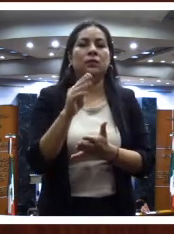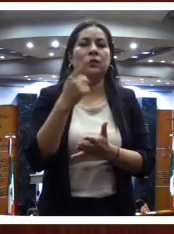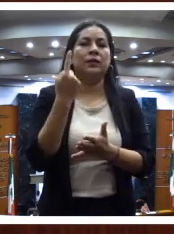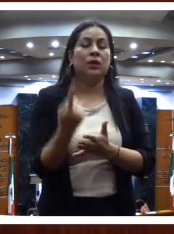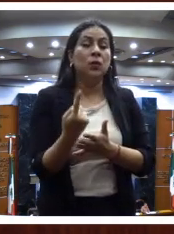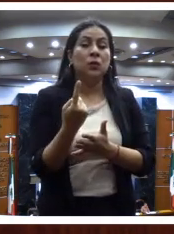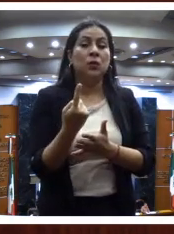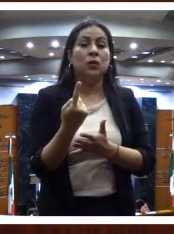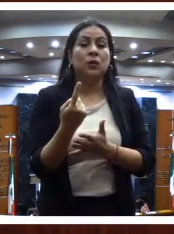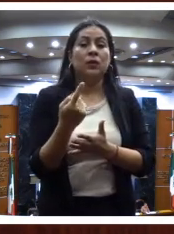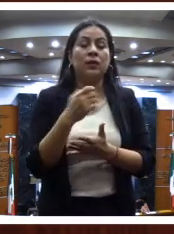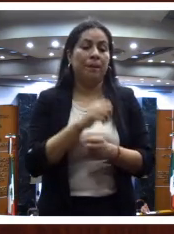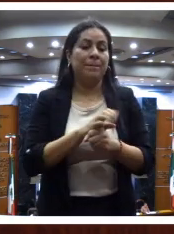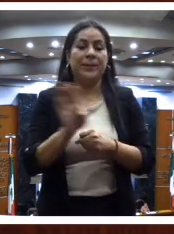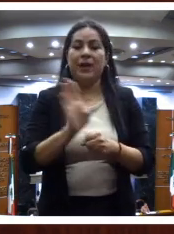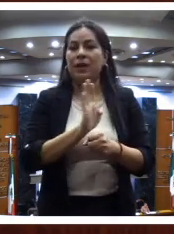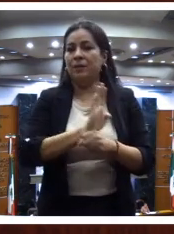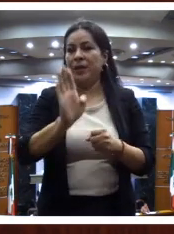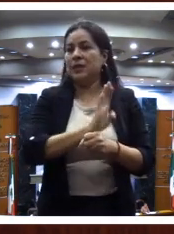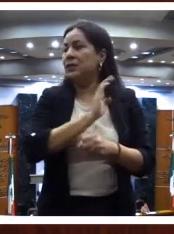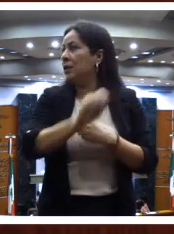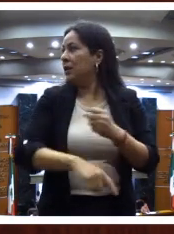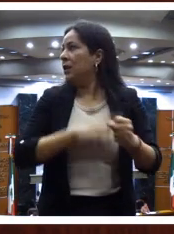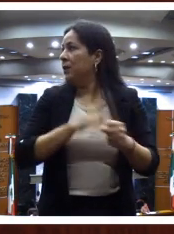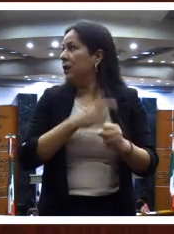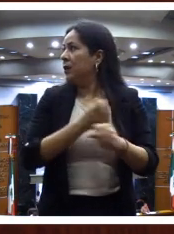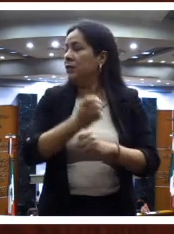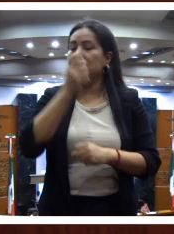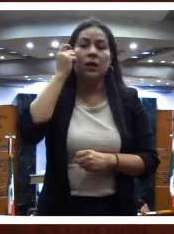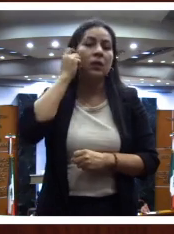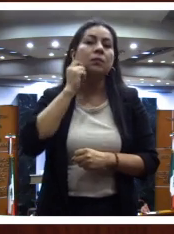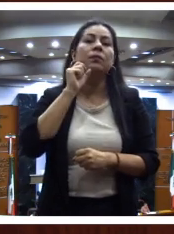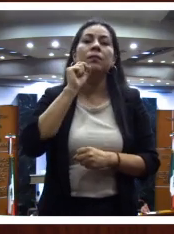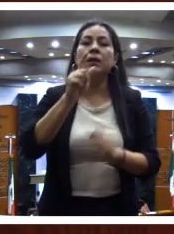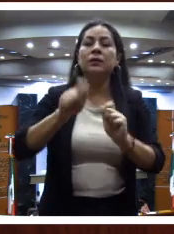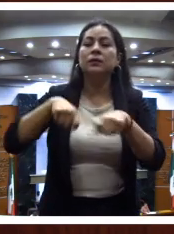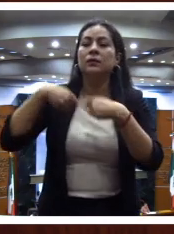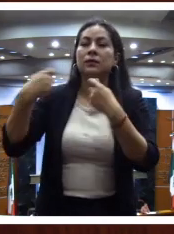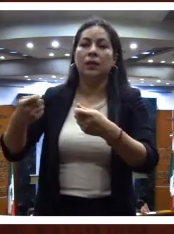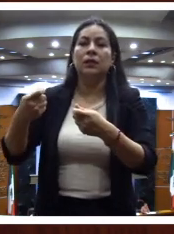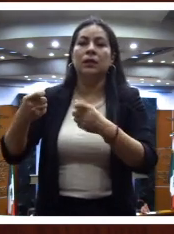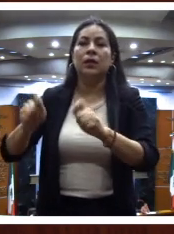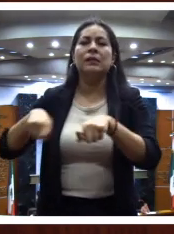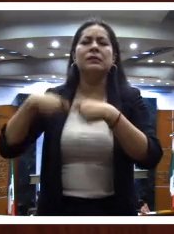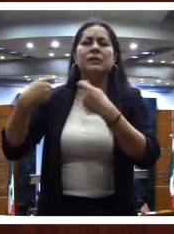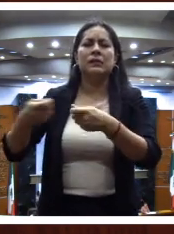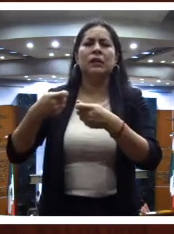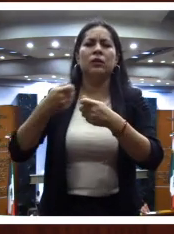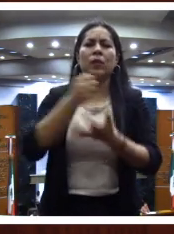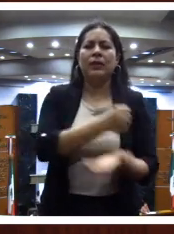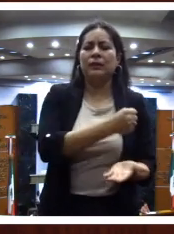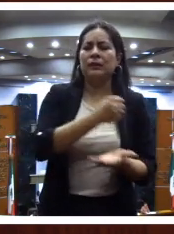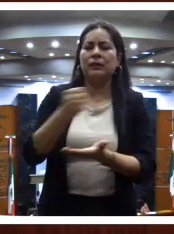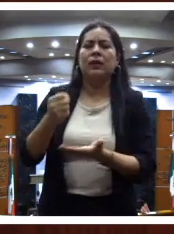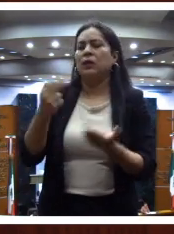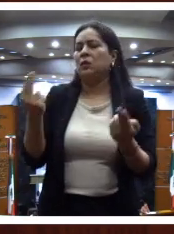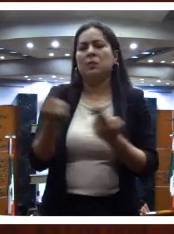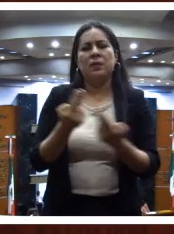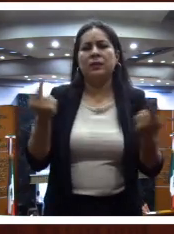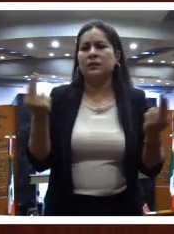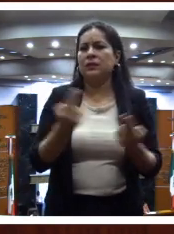491 de bienestar animal del Estado de Guerrero asignado asignando el presupuesto